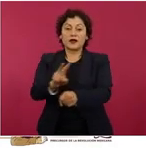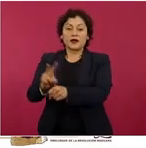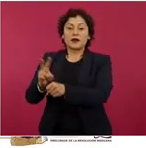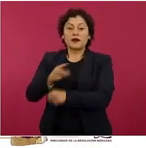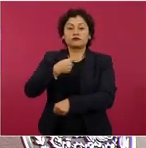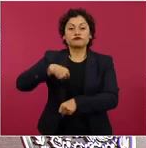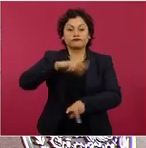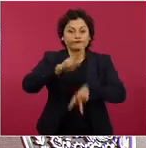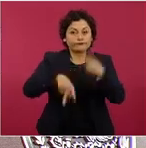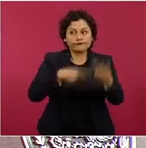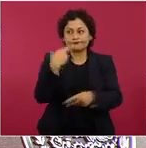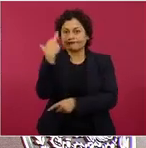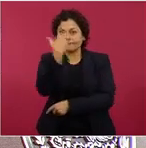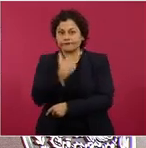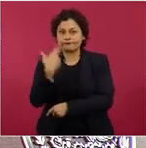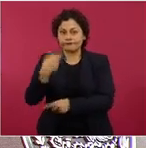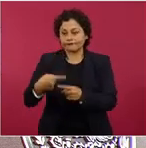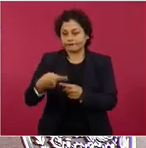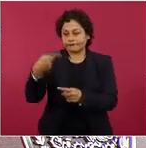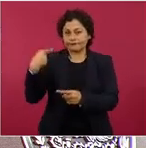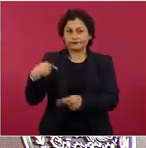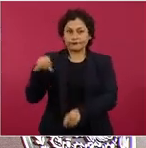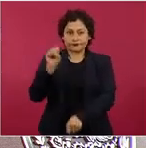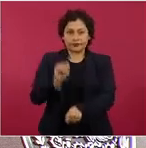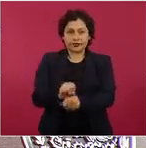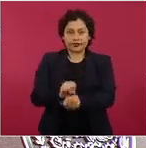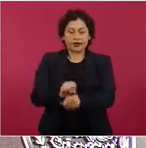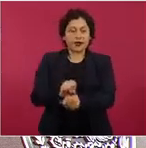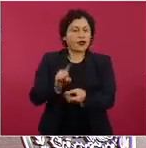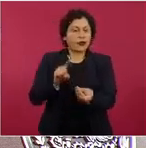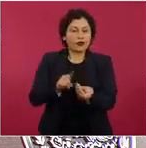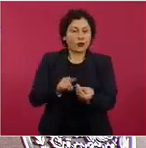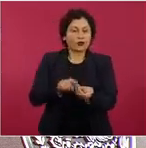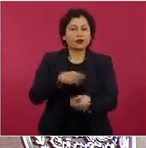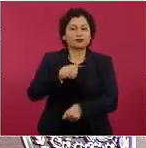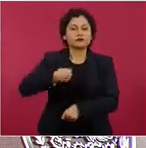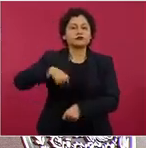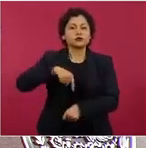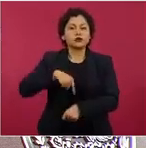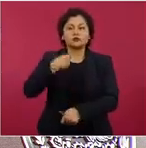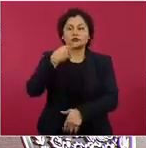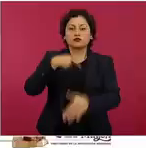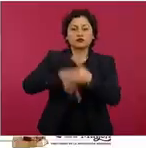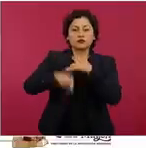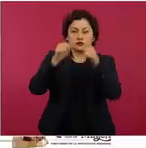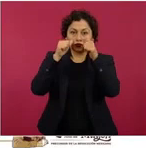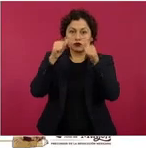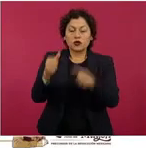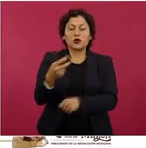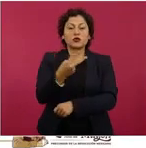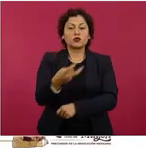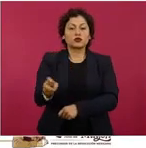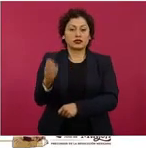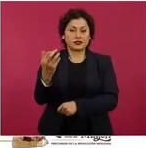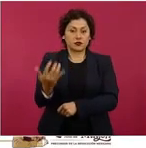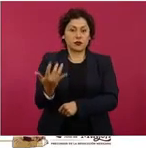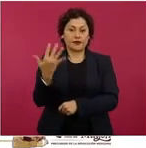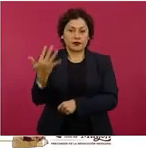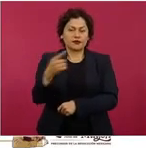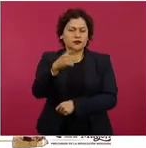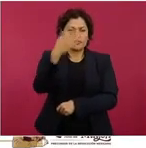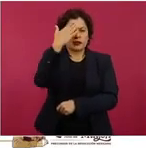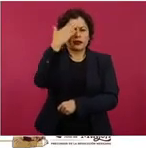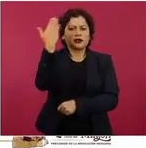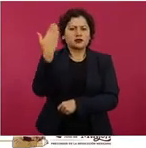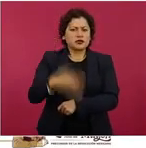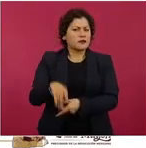se realizaron la semana pasada. Atendimos 255 denuncias que, como ustedes saben,